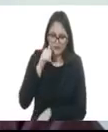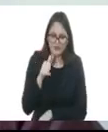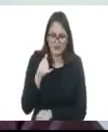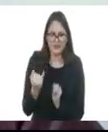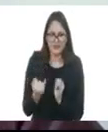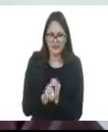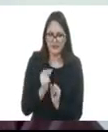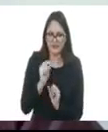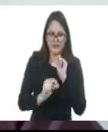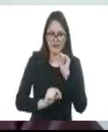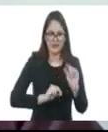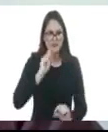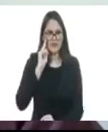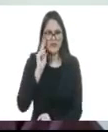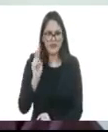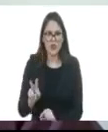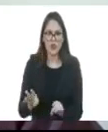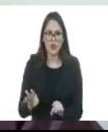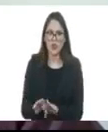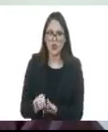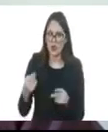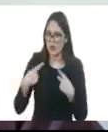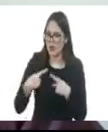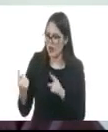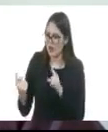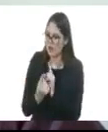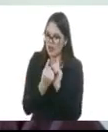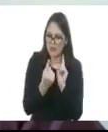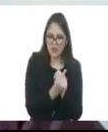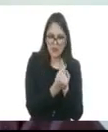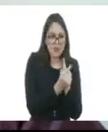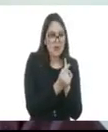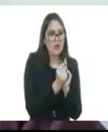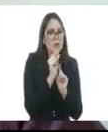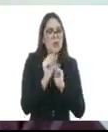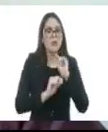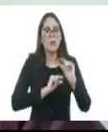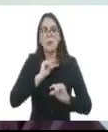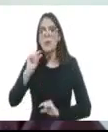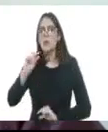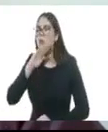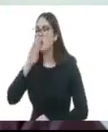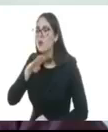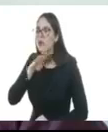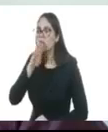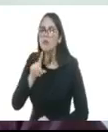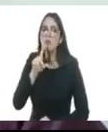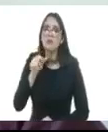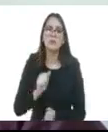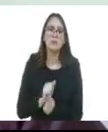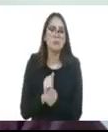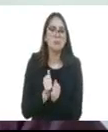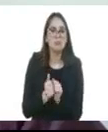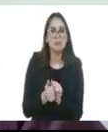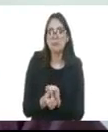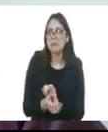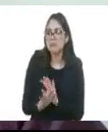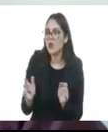quedando con las personas con las que ellos podían hablar, se fueron yendo, y ya llegan a este punto en el que no tienen con quién hablar esa